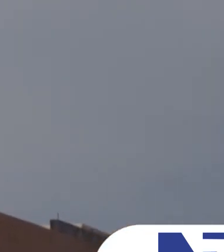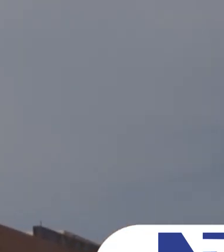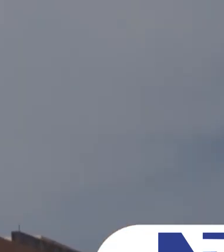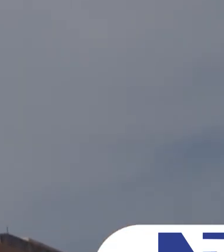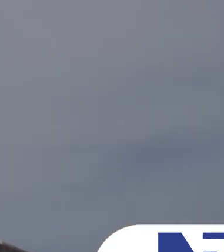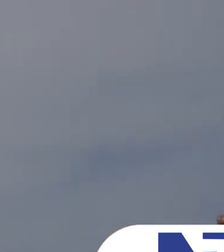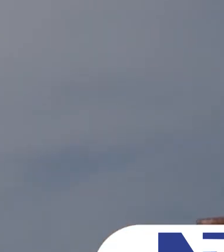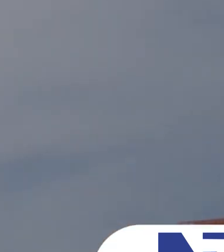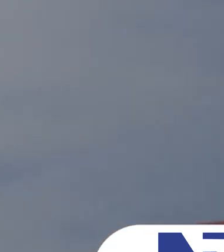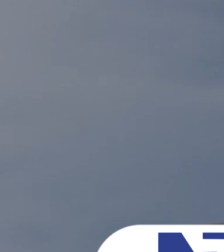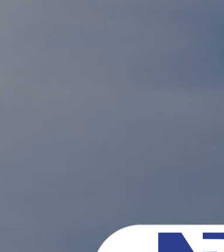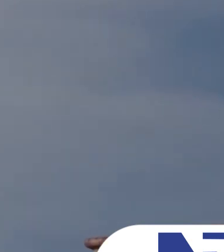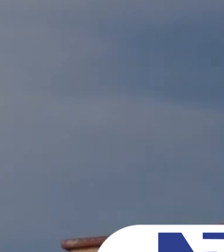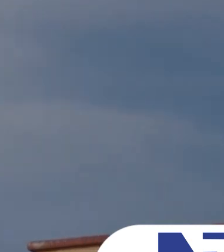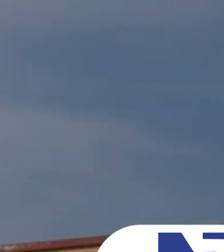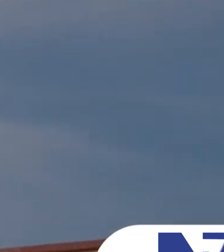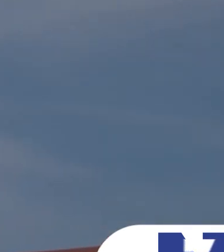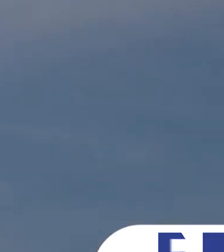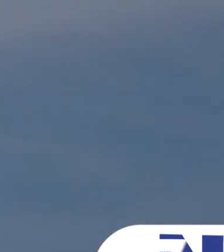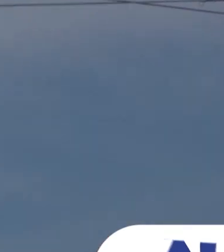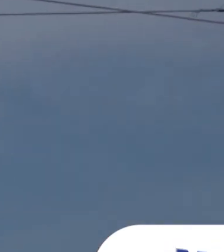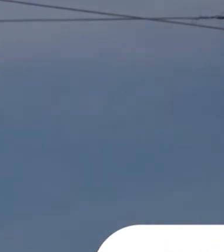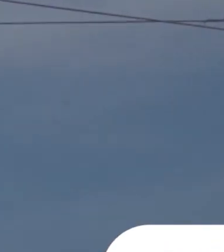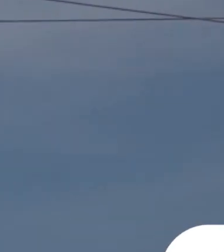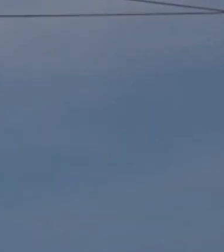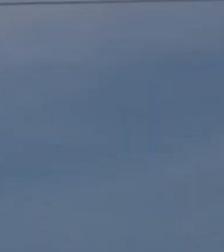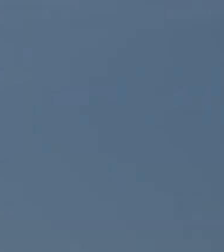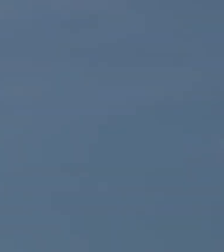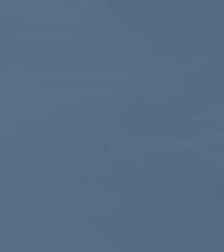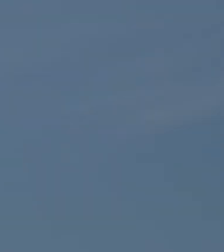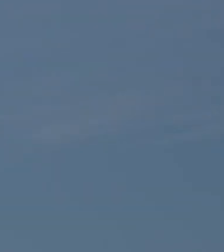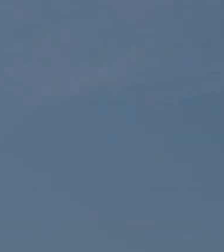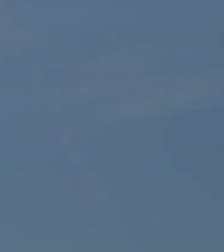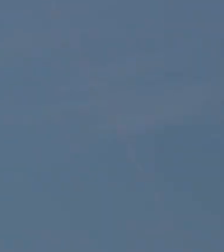del huracán, debido a que todavía hay negocios y hoteles